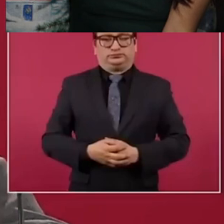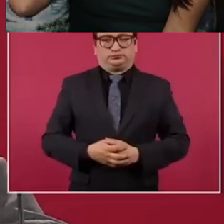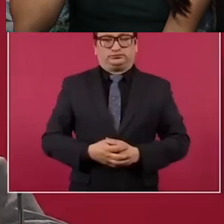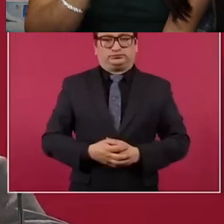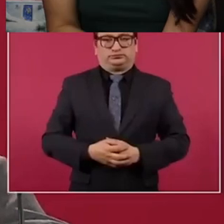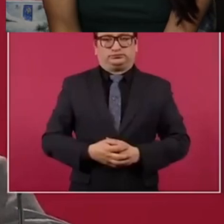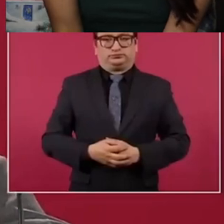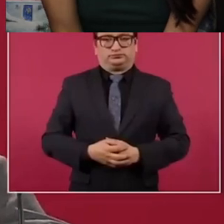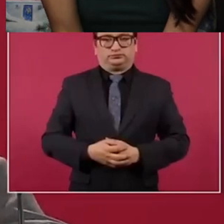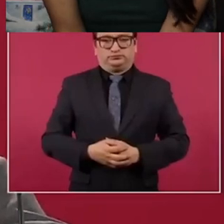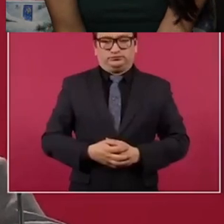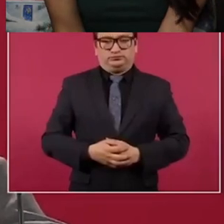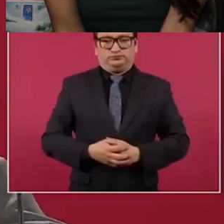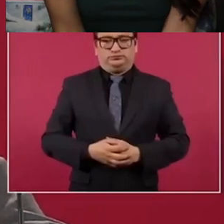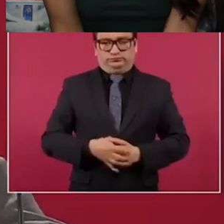Impresionante. No. Sí.